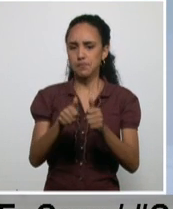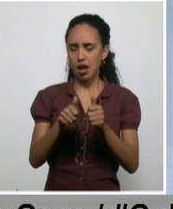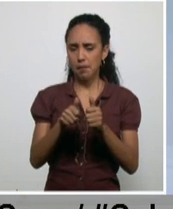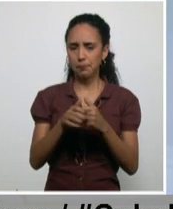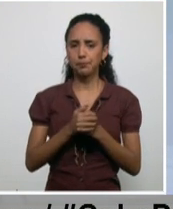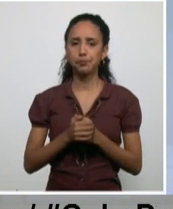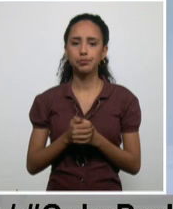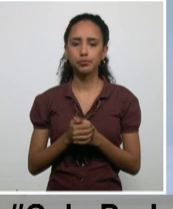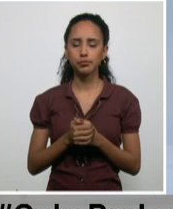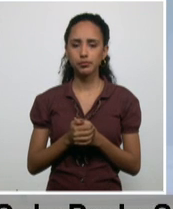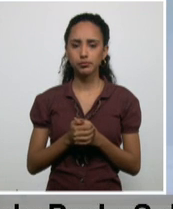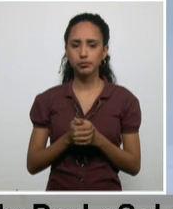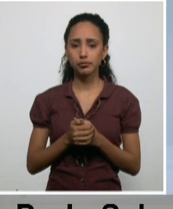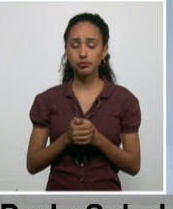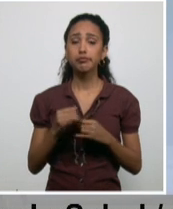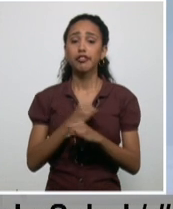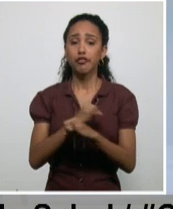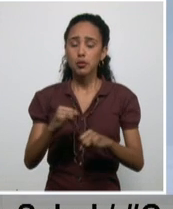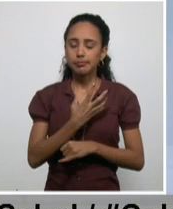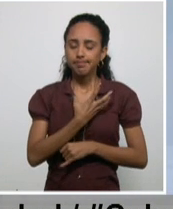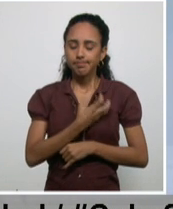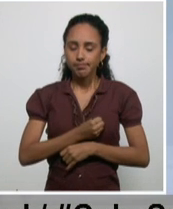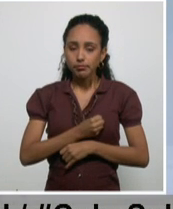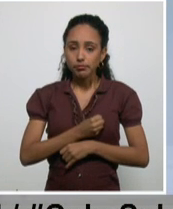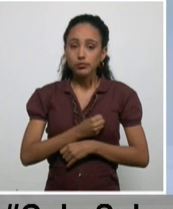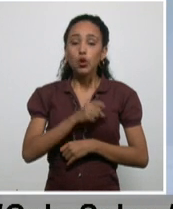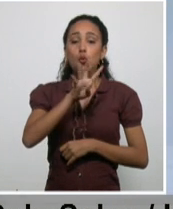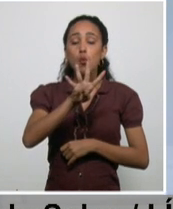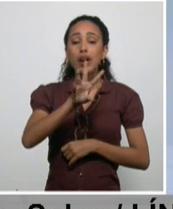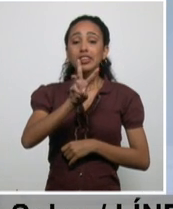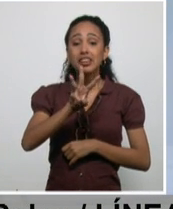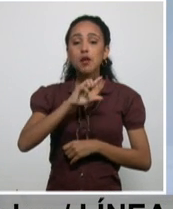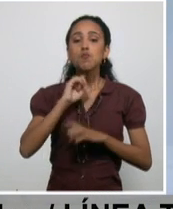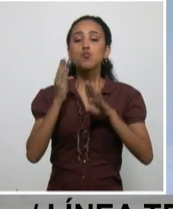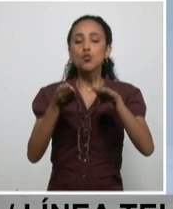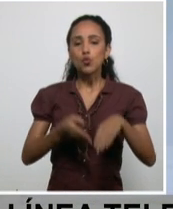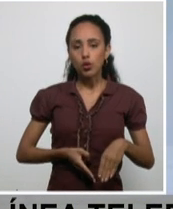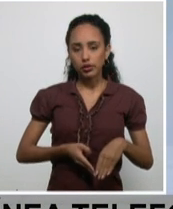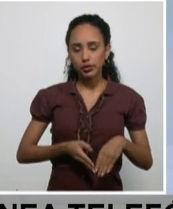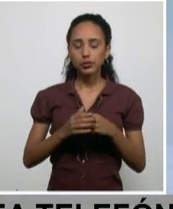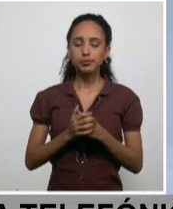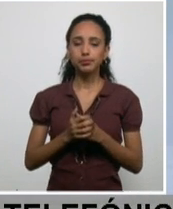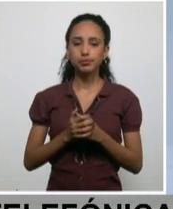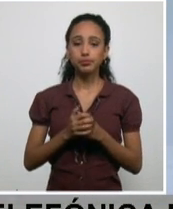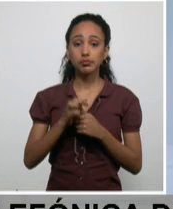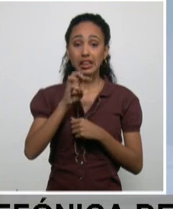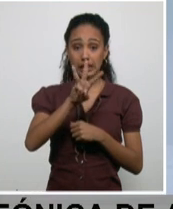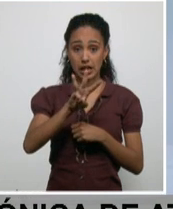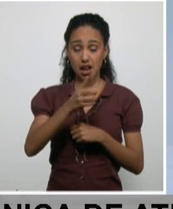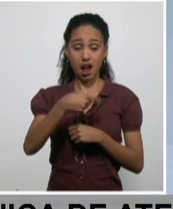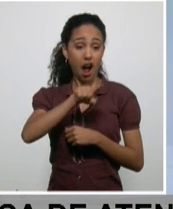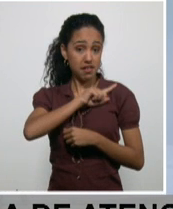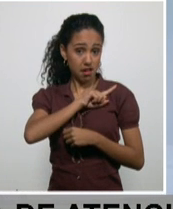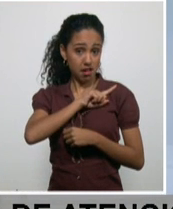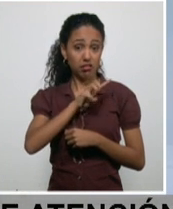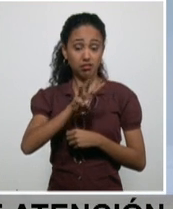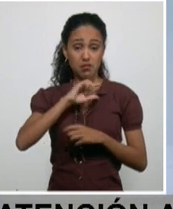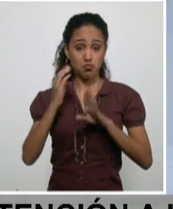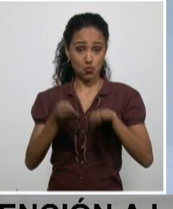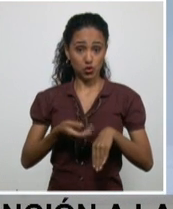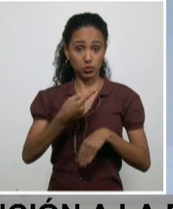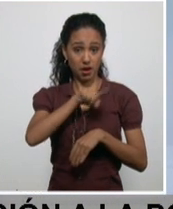reportan, lamentablemente, ya un acumulado de 43 fallecidos, 3 en el día de ayer, que nos